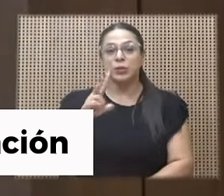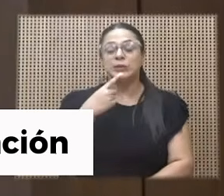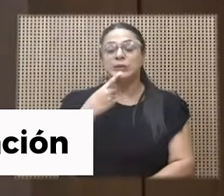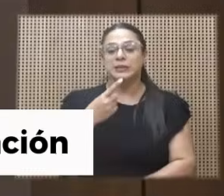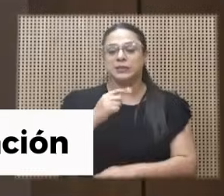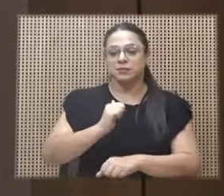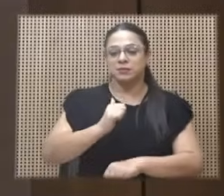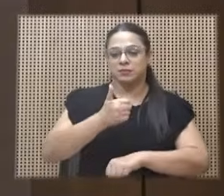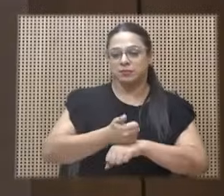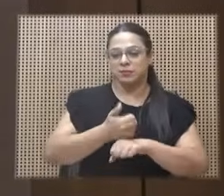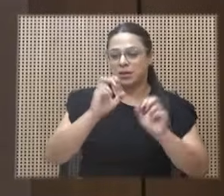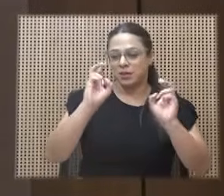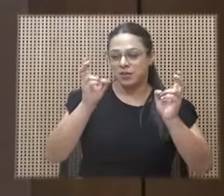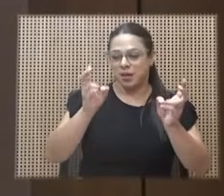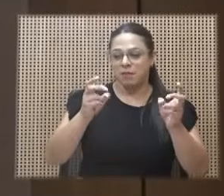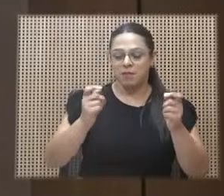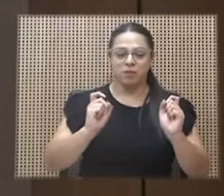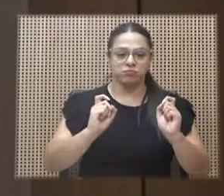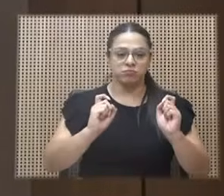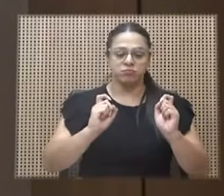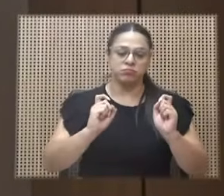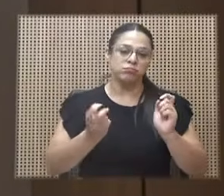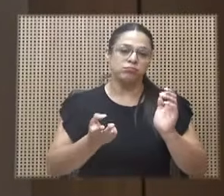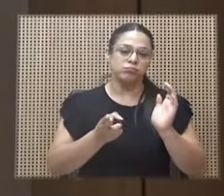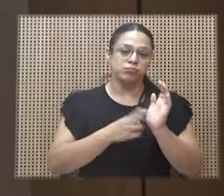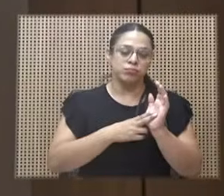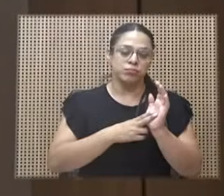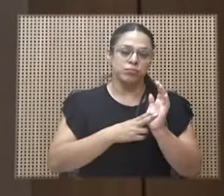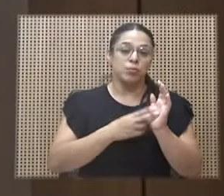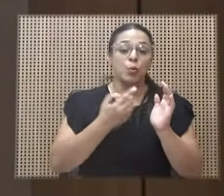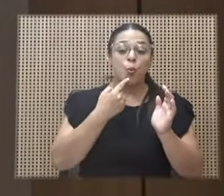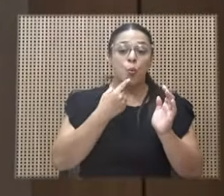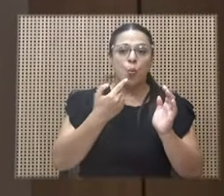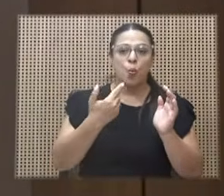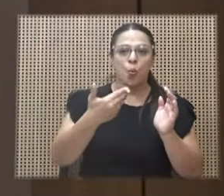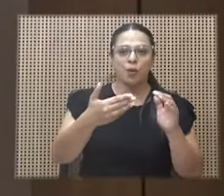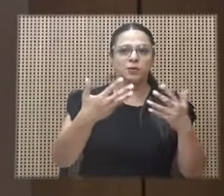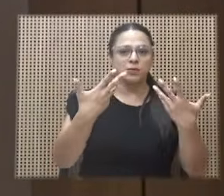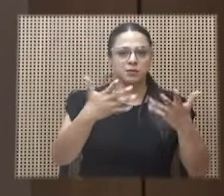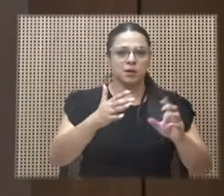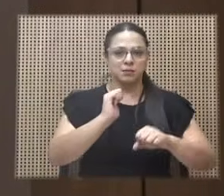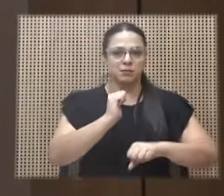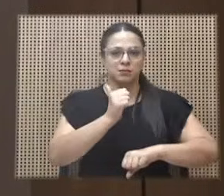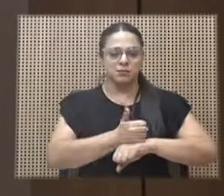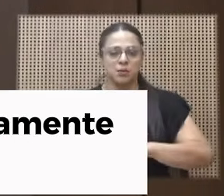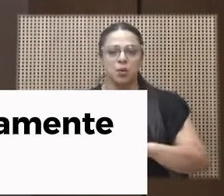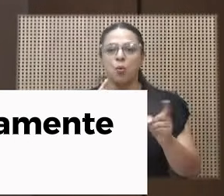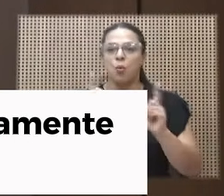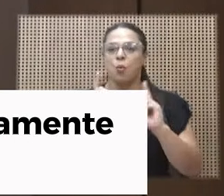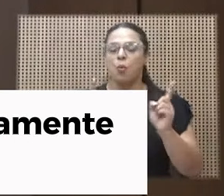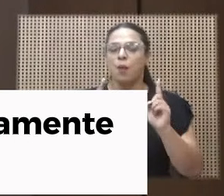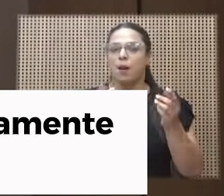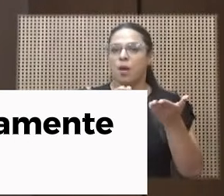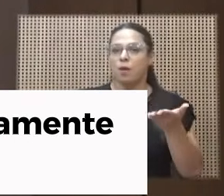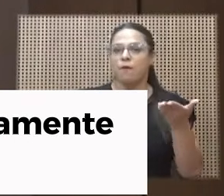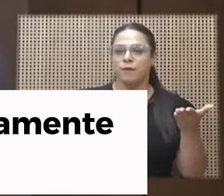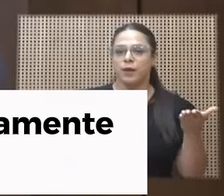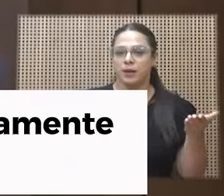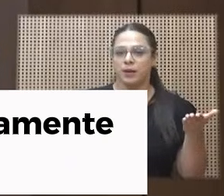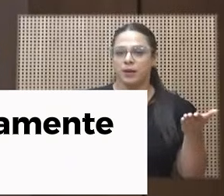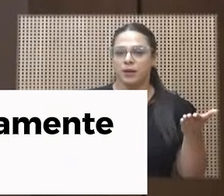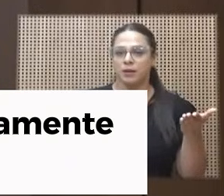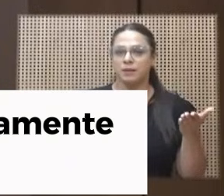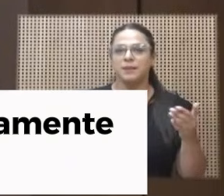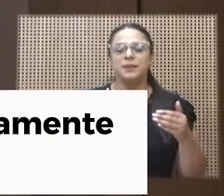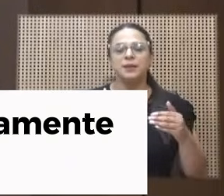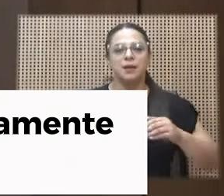de adjudicación, una vez que se determina cuál es la oferta elegible, tiene un mecanismo de